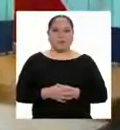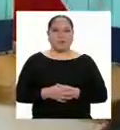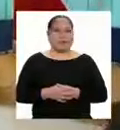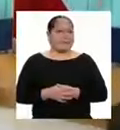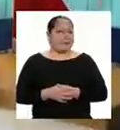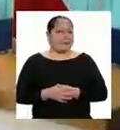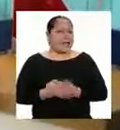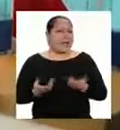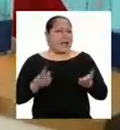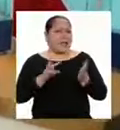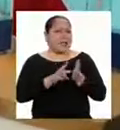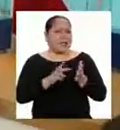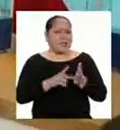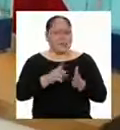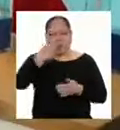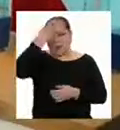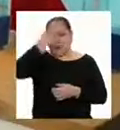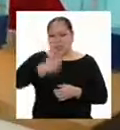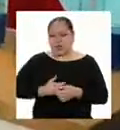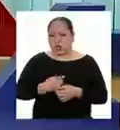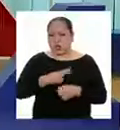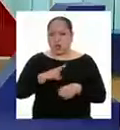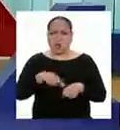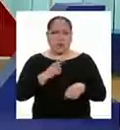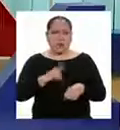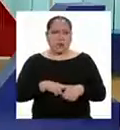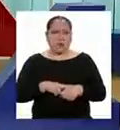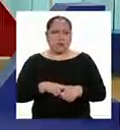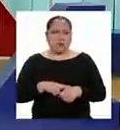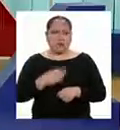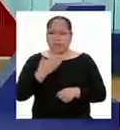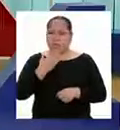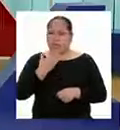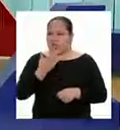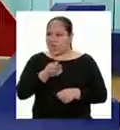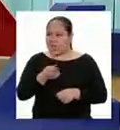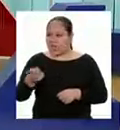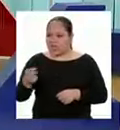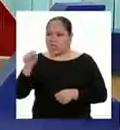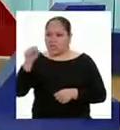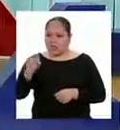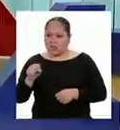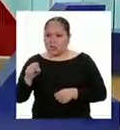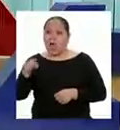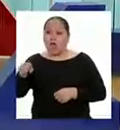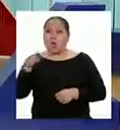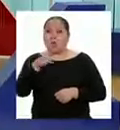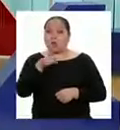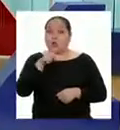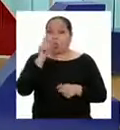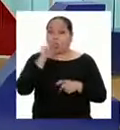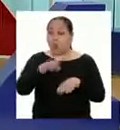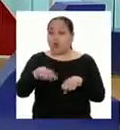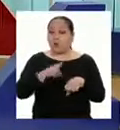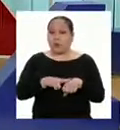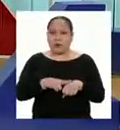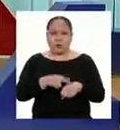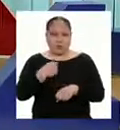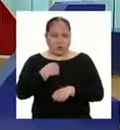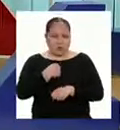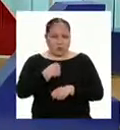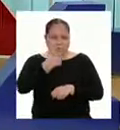¿Qué es ser una persona normal? ¿Quién puede ser considerado normal? ¿Soy yo una persona